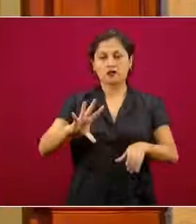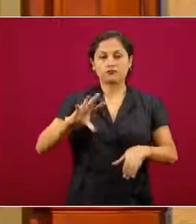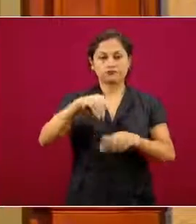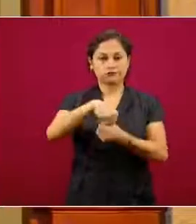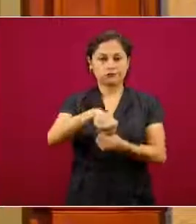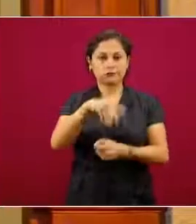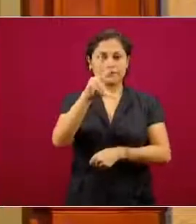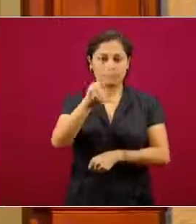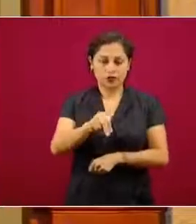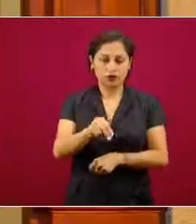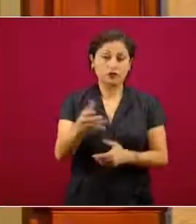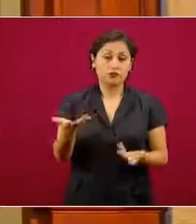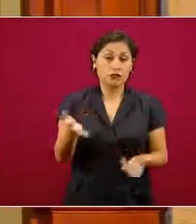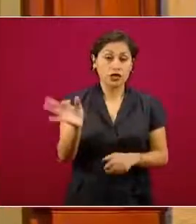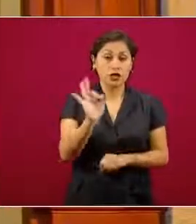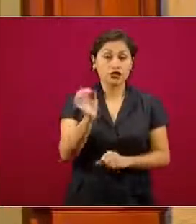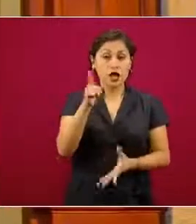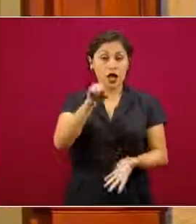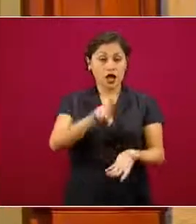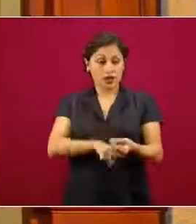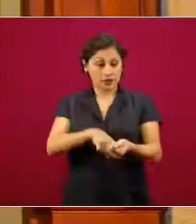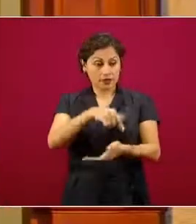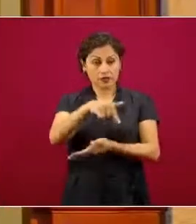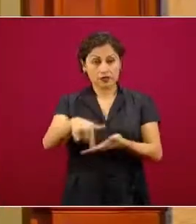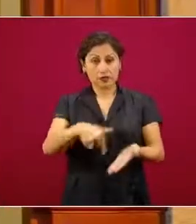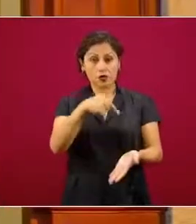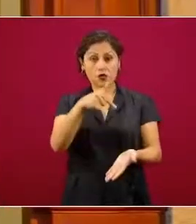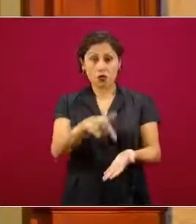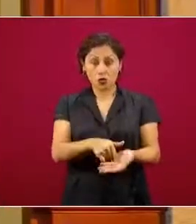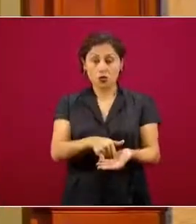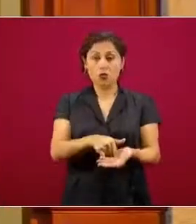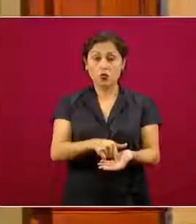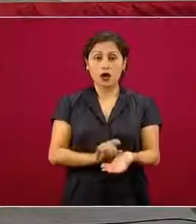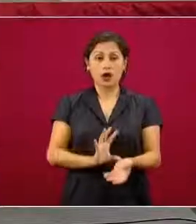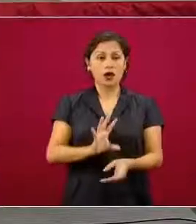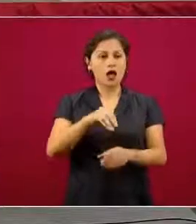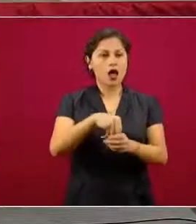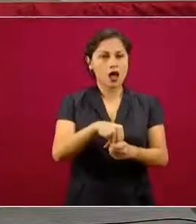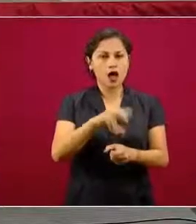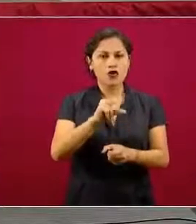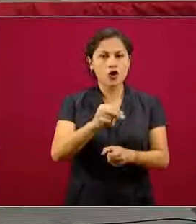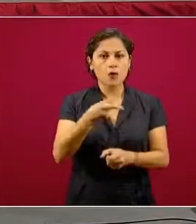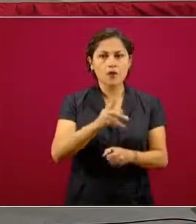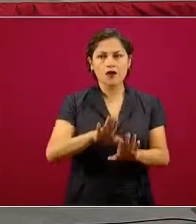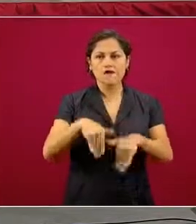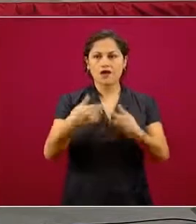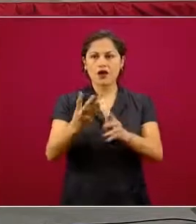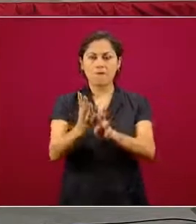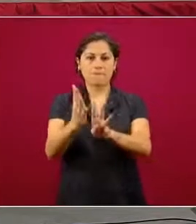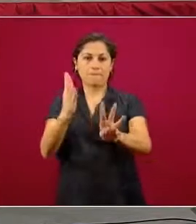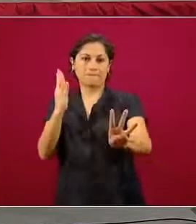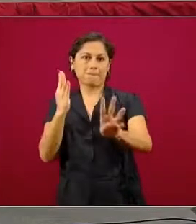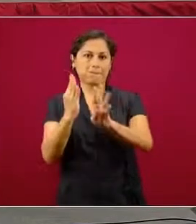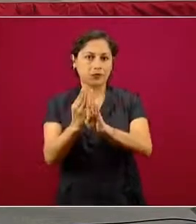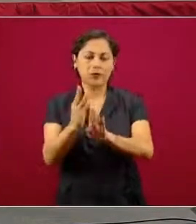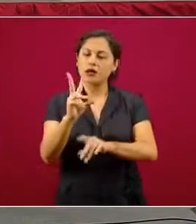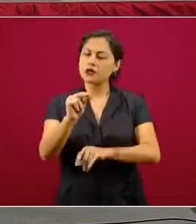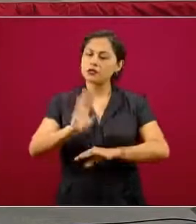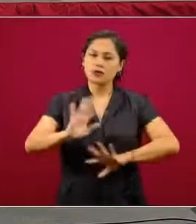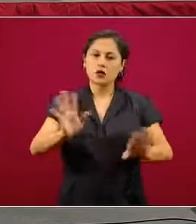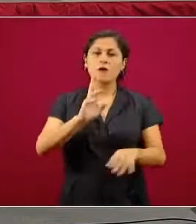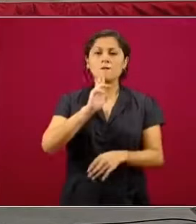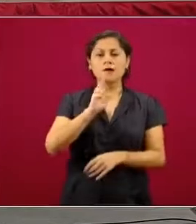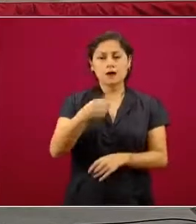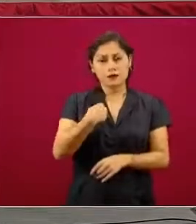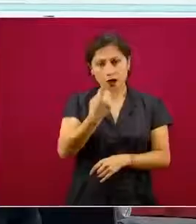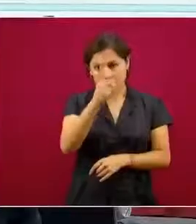adentro no hay conglomeración, pero todas están afuera esperando un turno, entonces sería el mismo resultado. Por eso la recomendación de